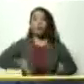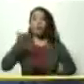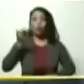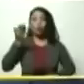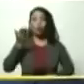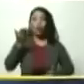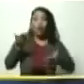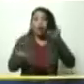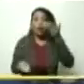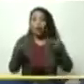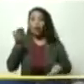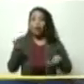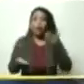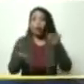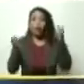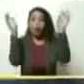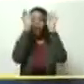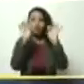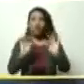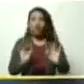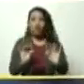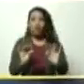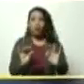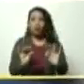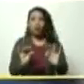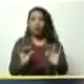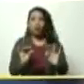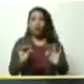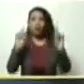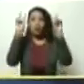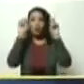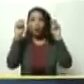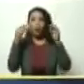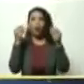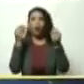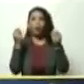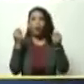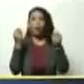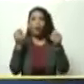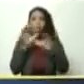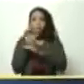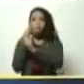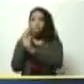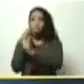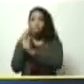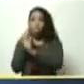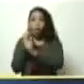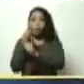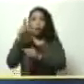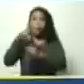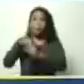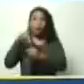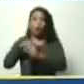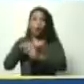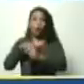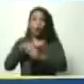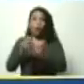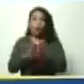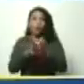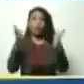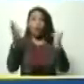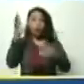los mecanismos virtuosos y estables de la nueva economía sin depender del petróleo es la gran